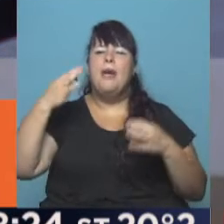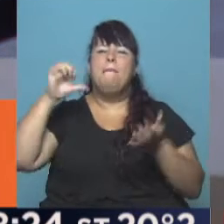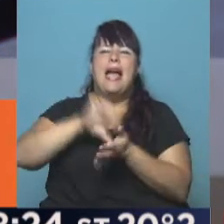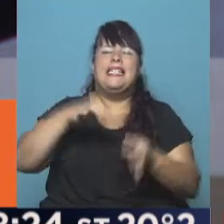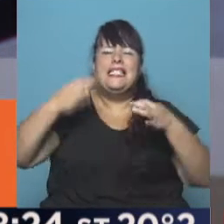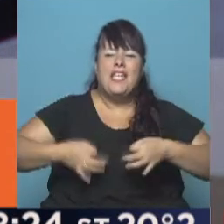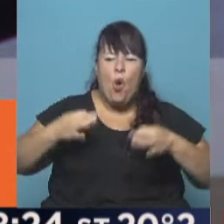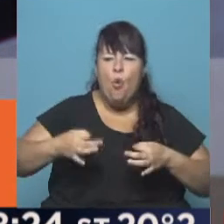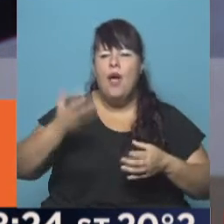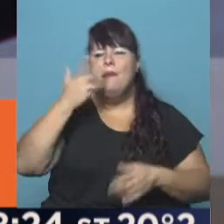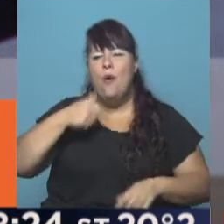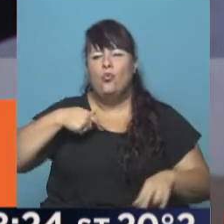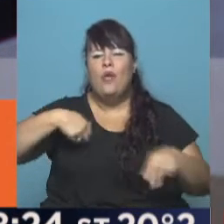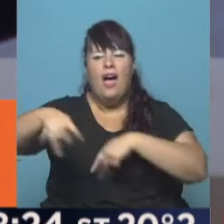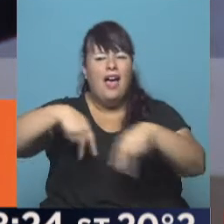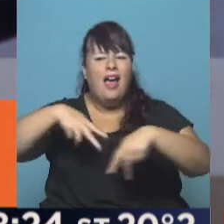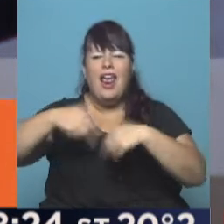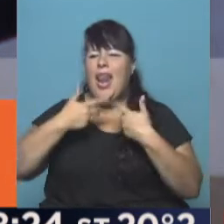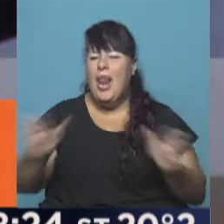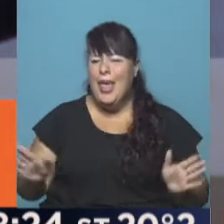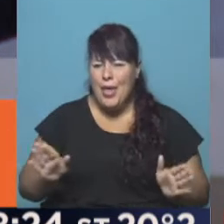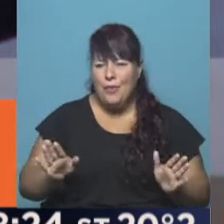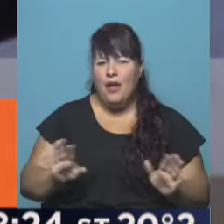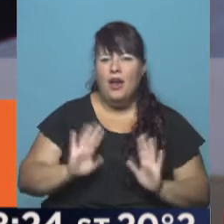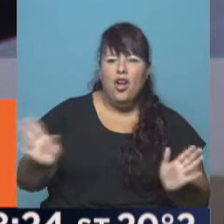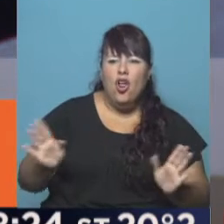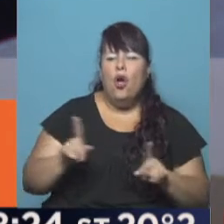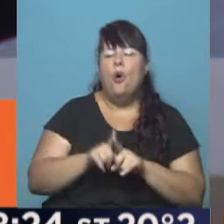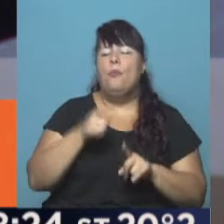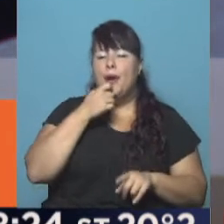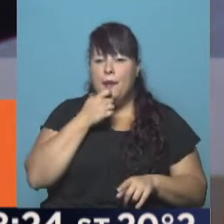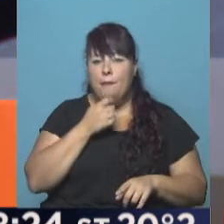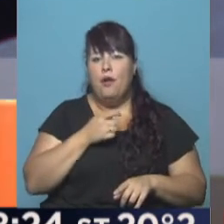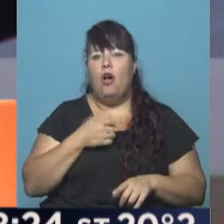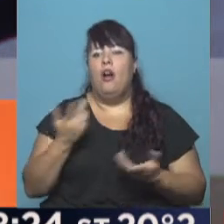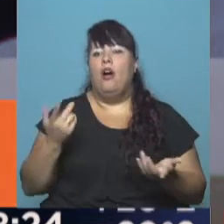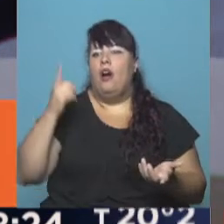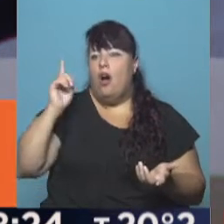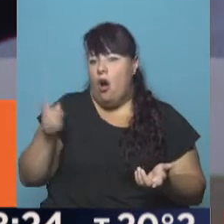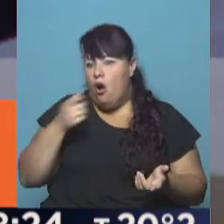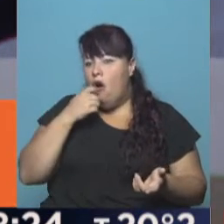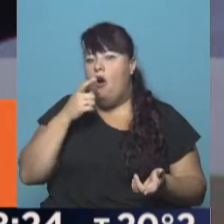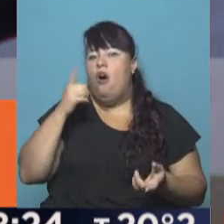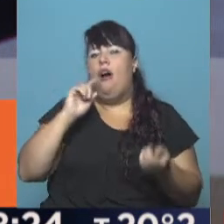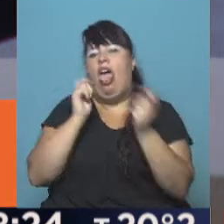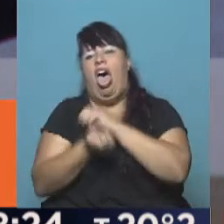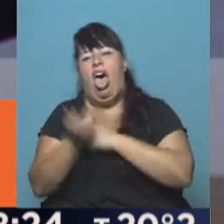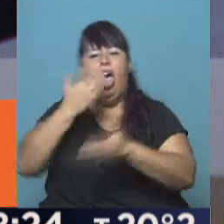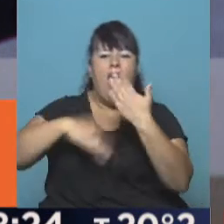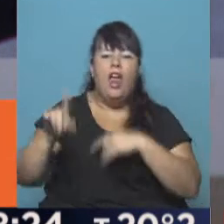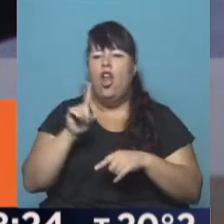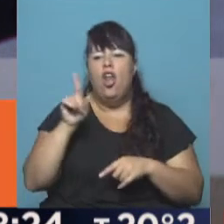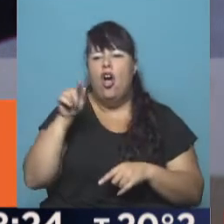queremos transitar libremente sin poder este decir o transversal que el